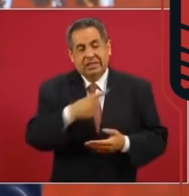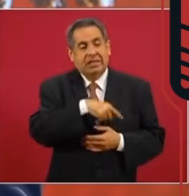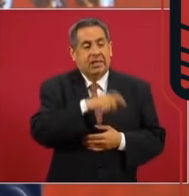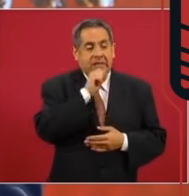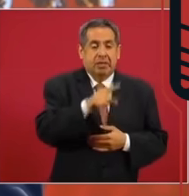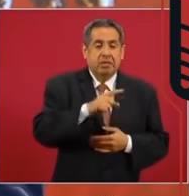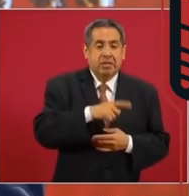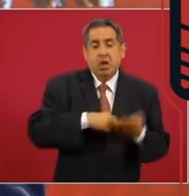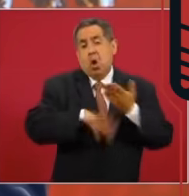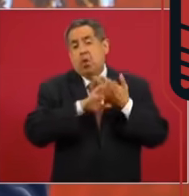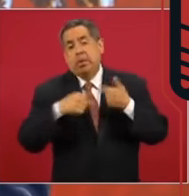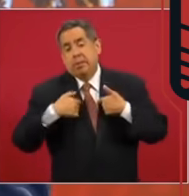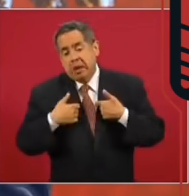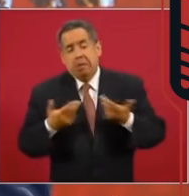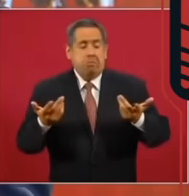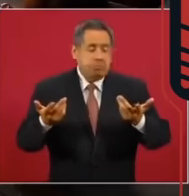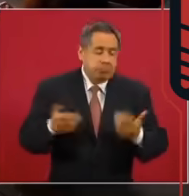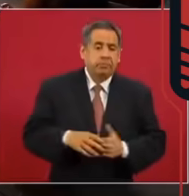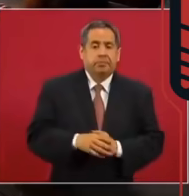en contra de nosotros,